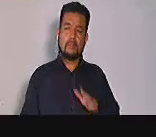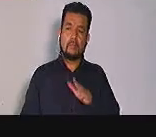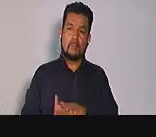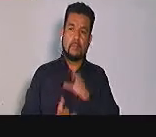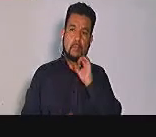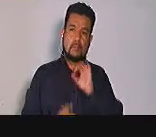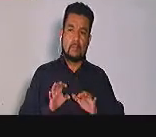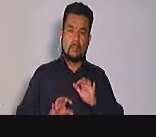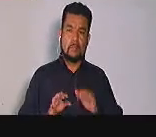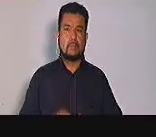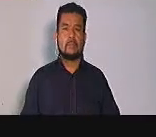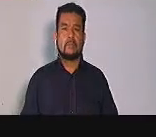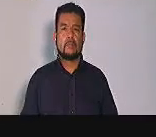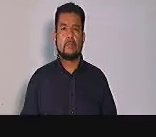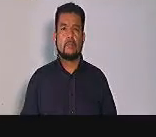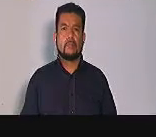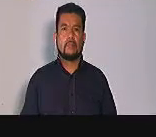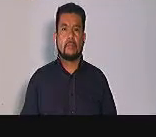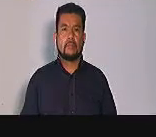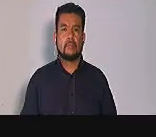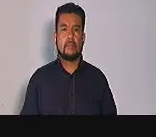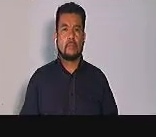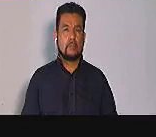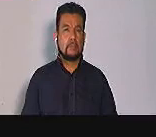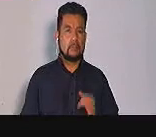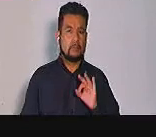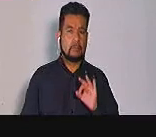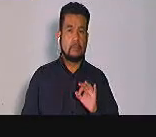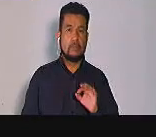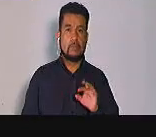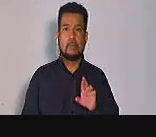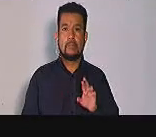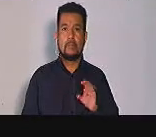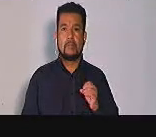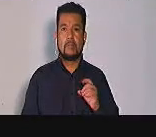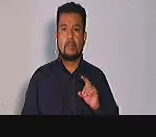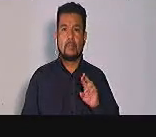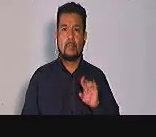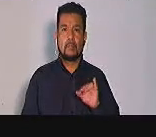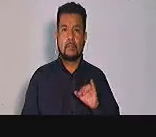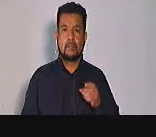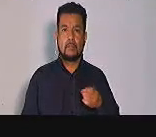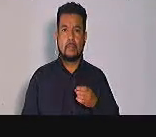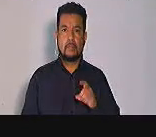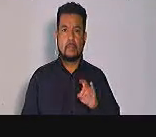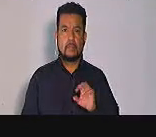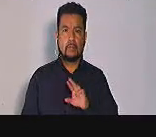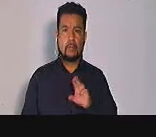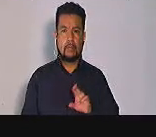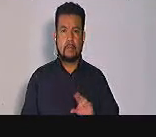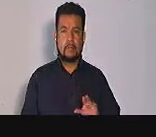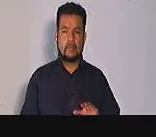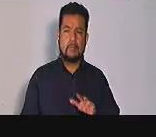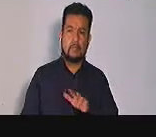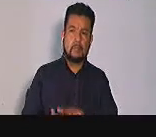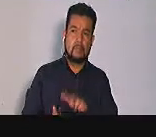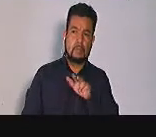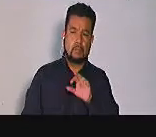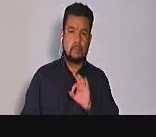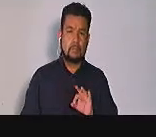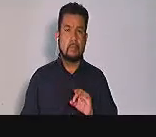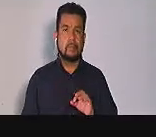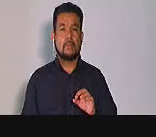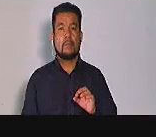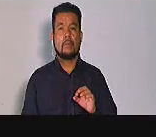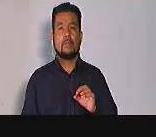Aprobado, señor secretario. Concejal Linda Esperanza vota sí, copiado. Rodríguez Morales Orlando. Aprobado. Concejal